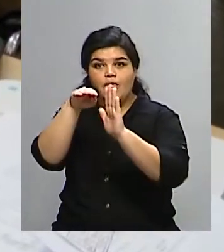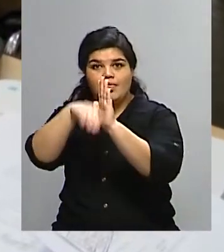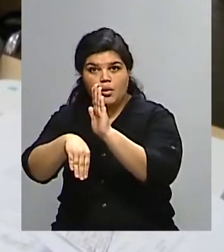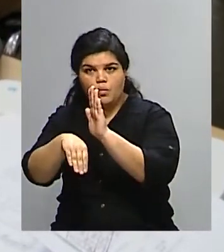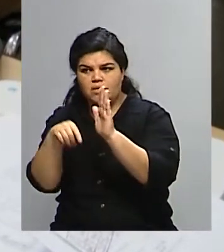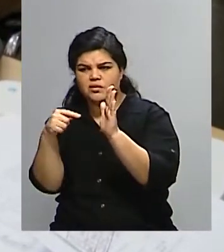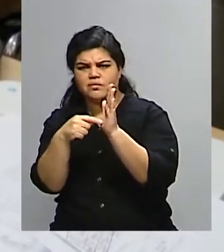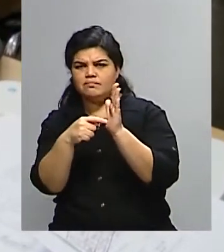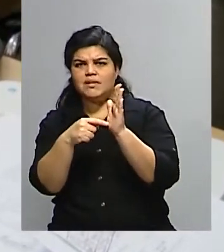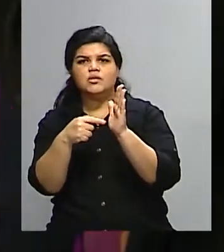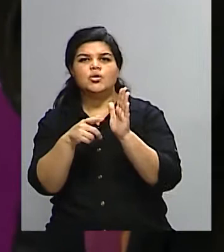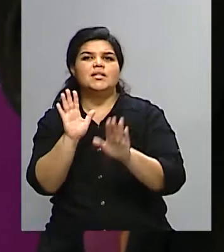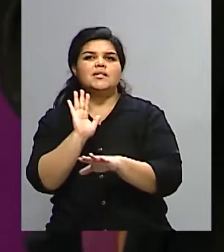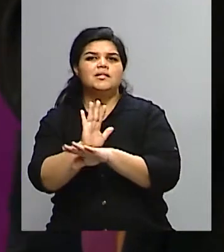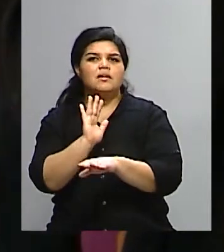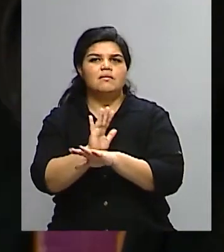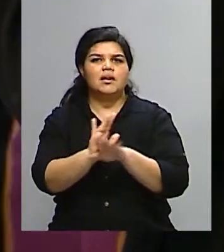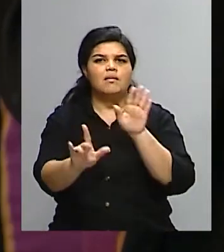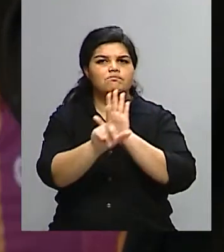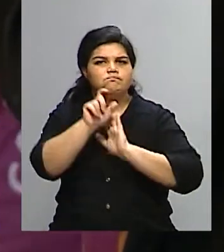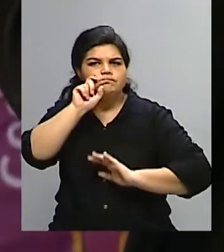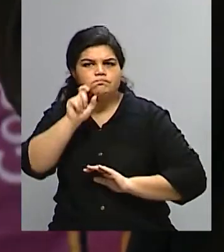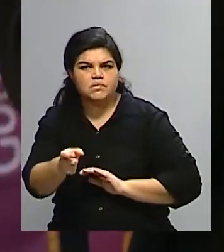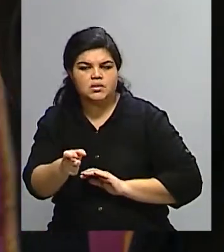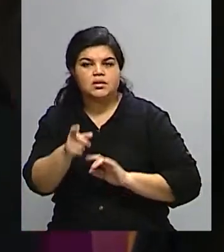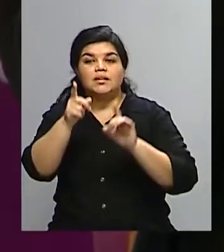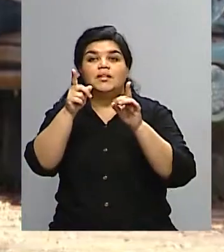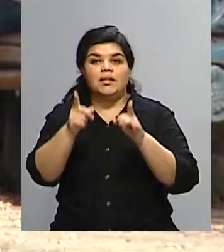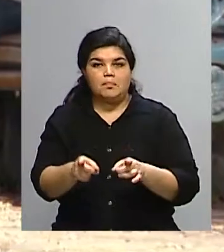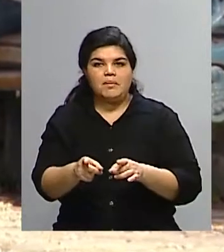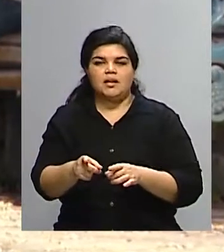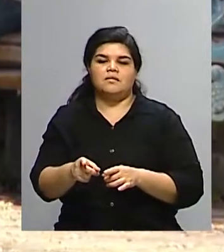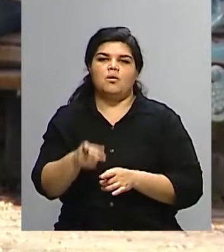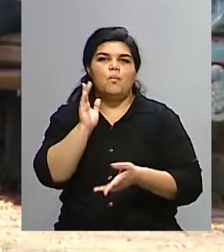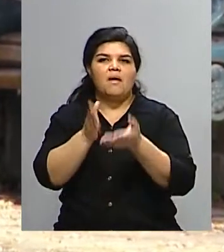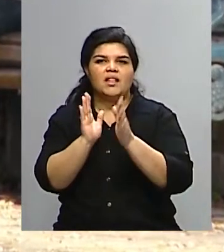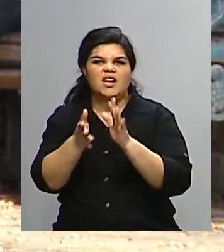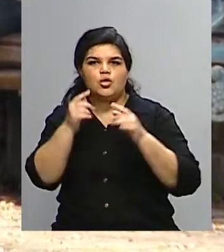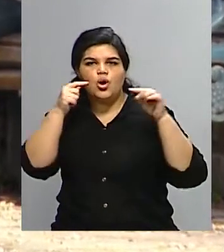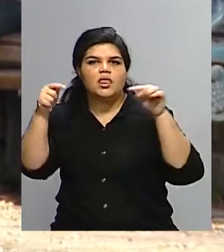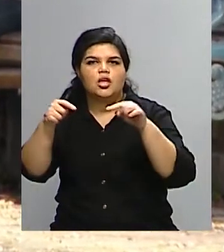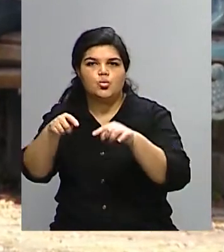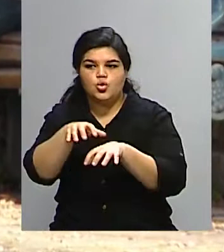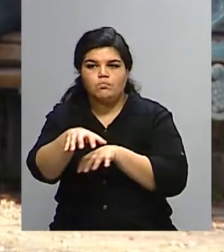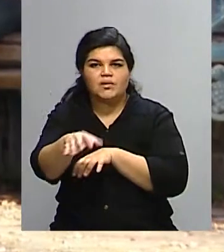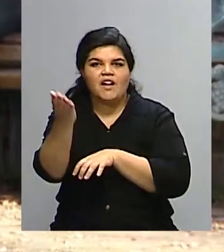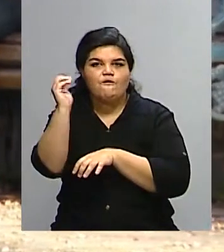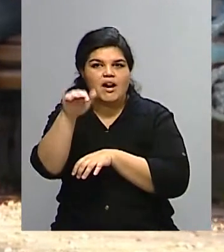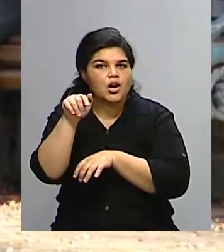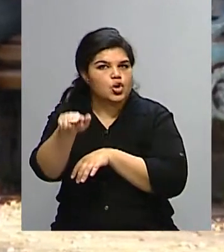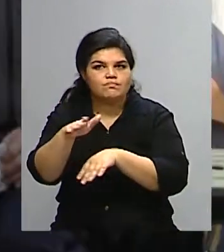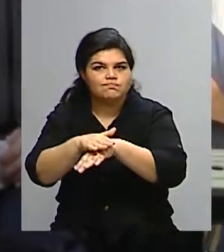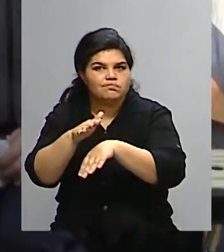delito, ¿no? También es una forma de maltrato institucional, como vos referiste al principio, y esto se